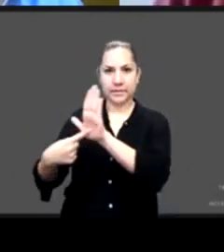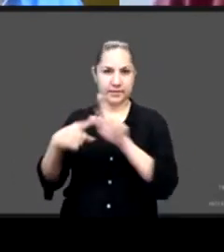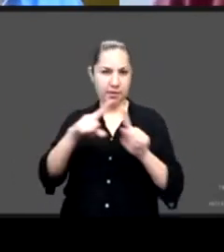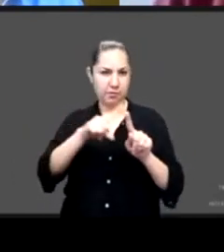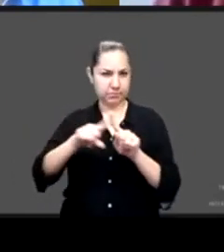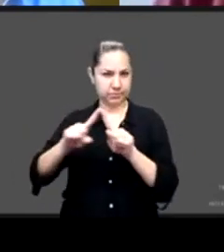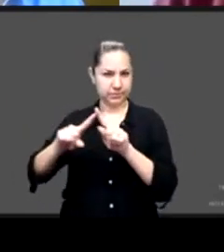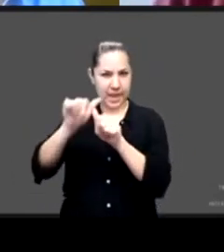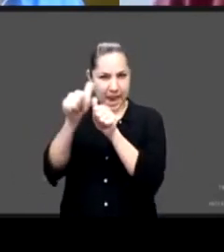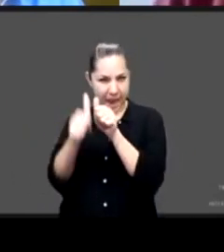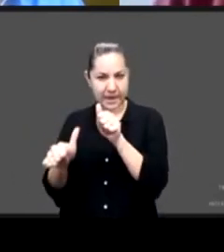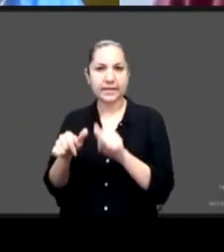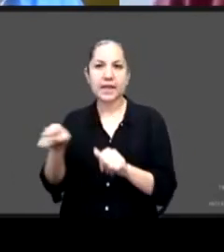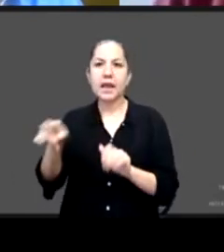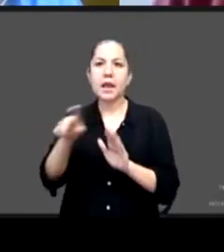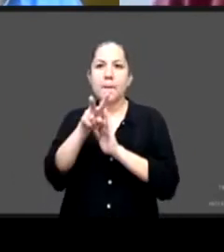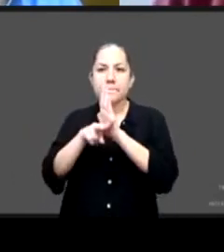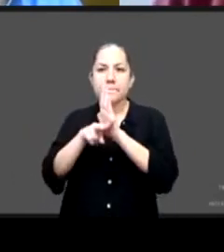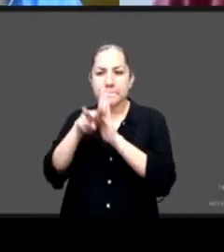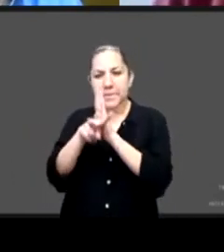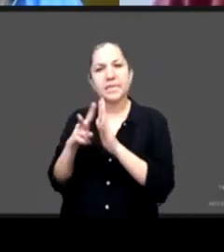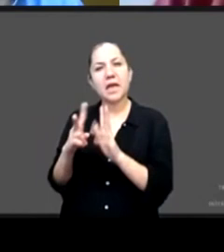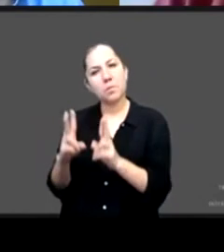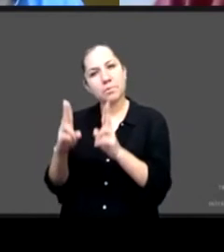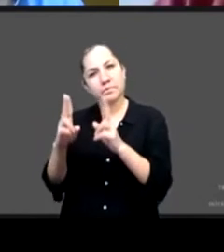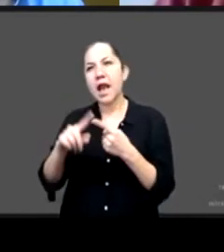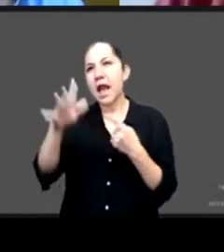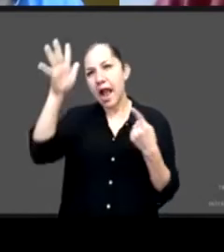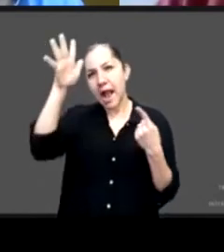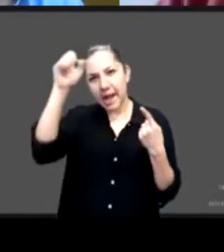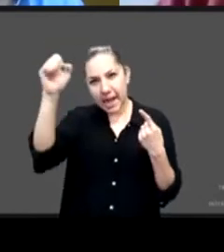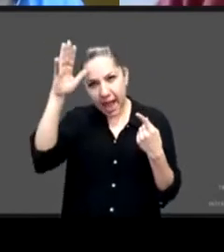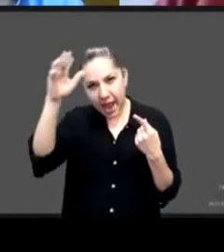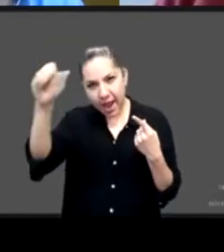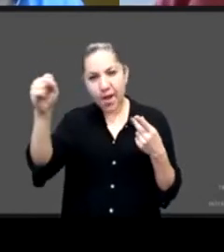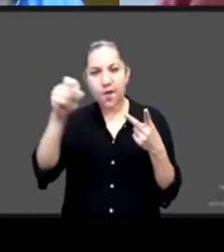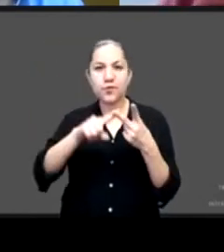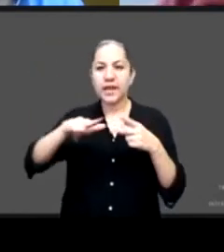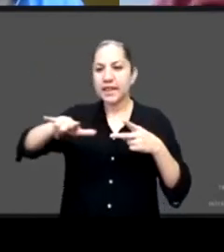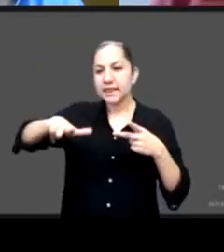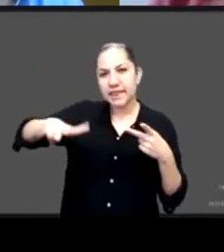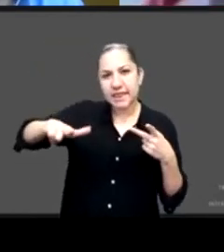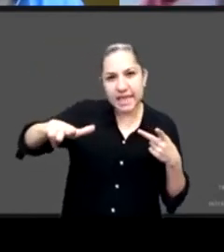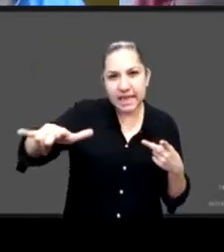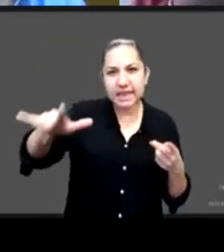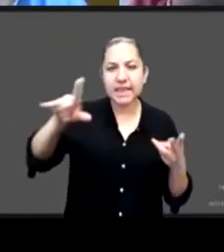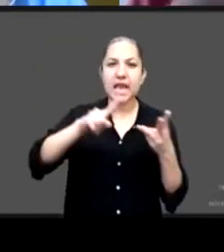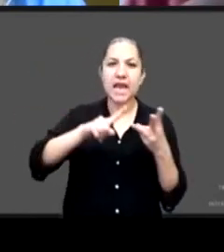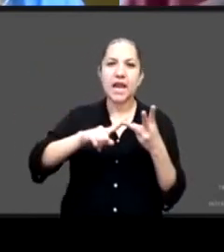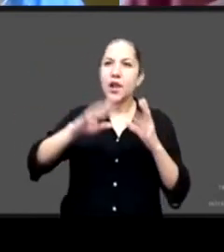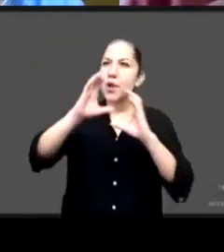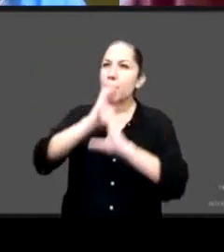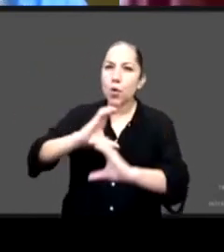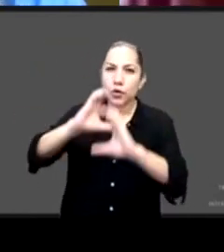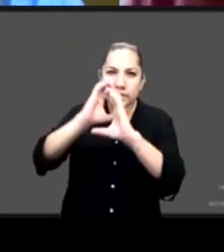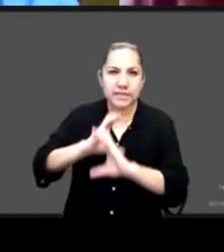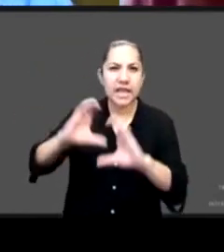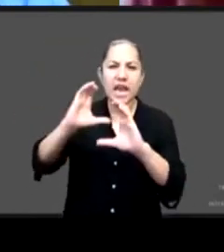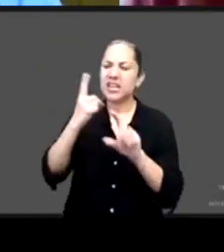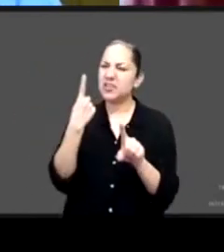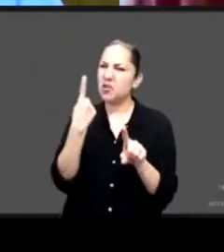donde hay clown, títeres, pequeños conciertos, etcétera. Hay 6